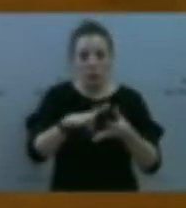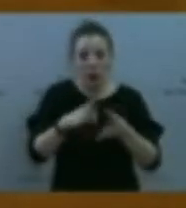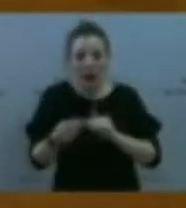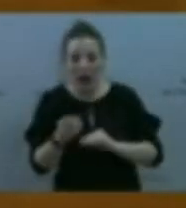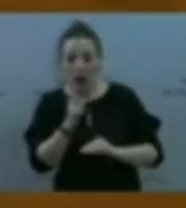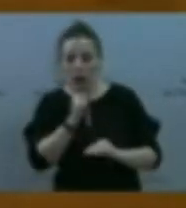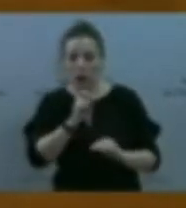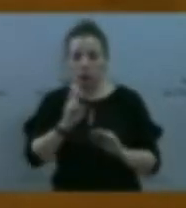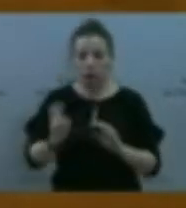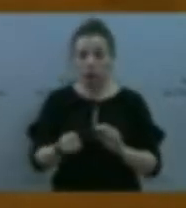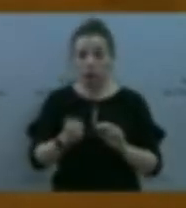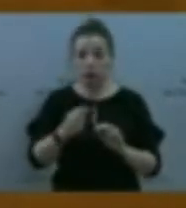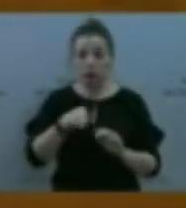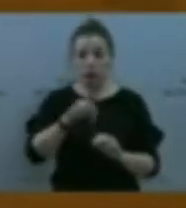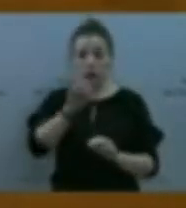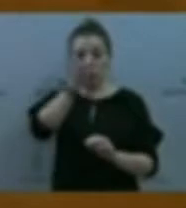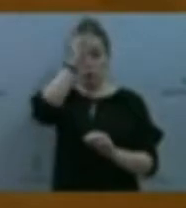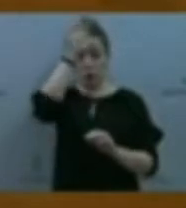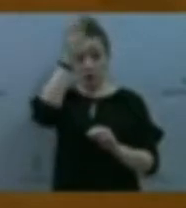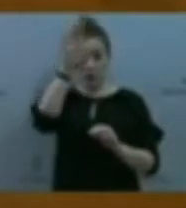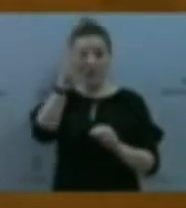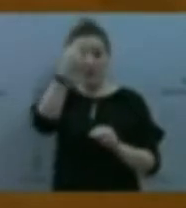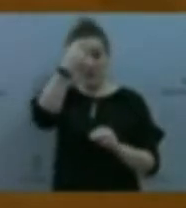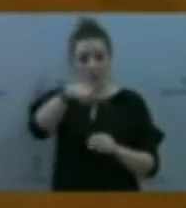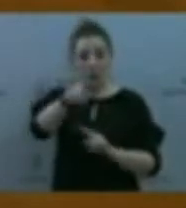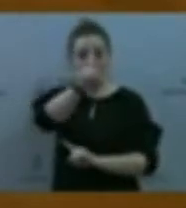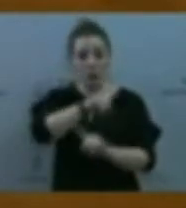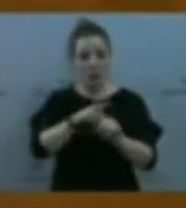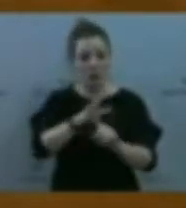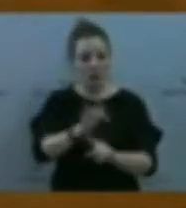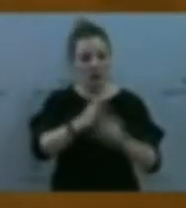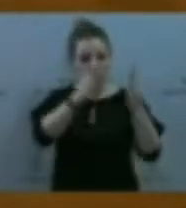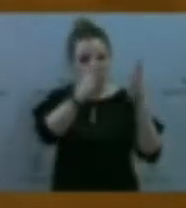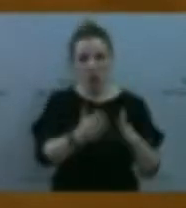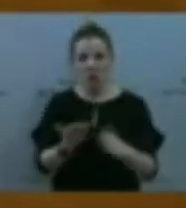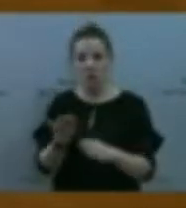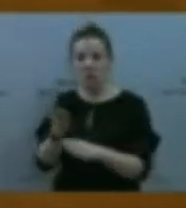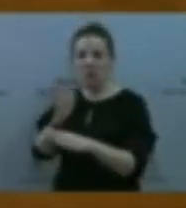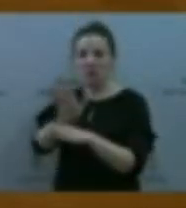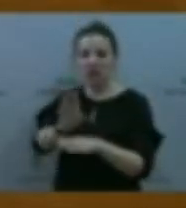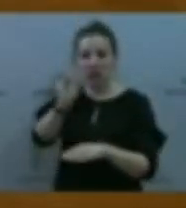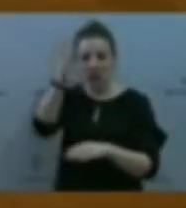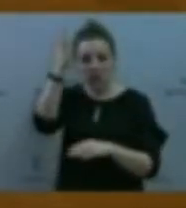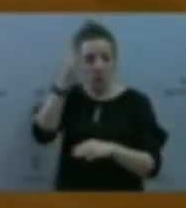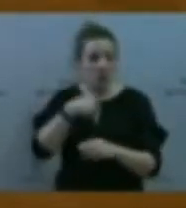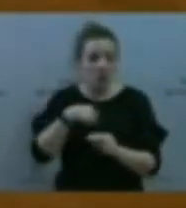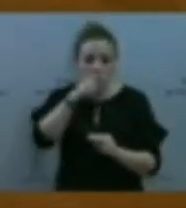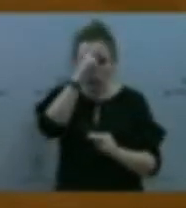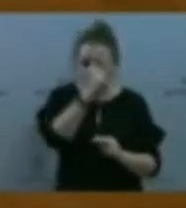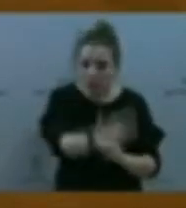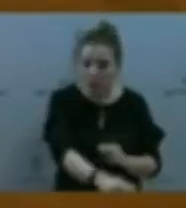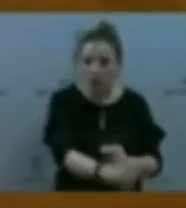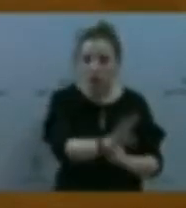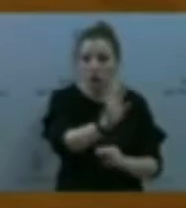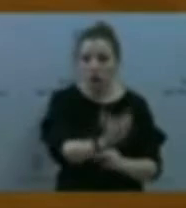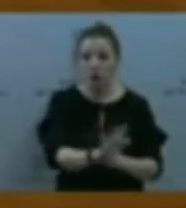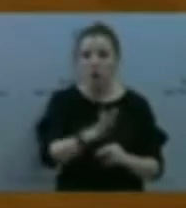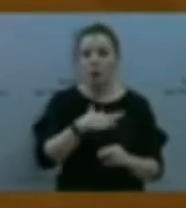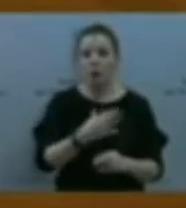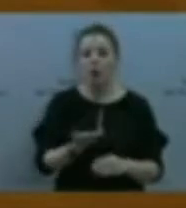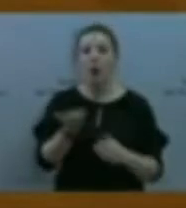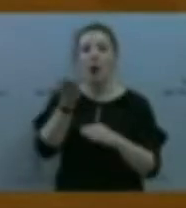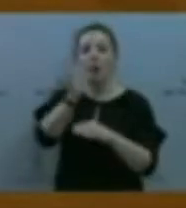presenten esta iniciativa. Son muy dueños de ello y yo lo respeto, pero podían haberla presentado, como digo, a inicio de legislatura